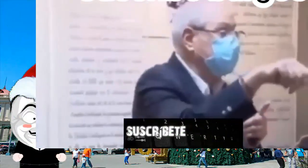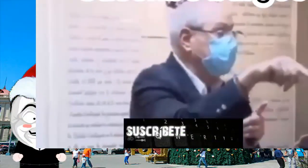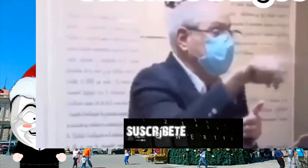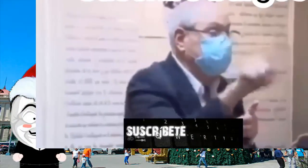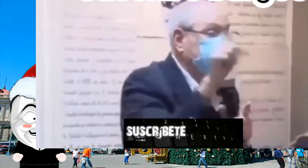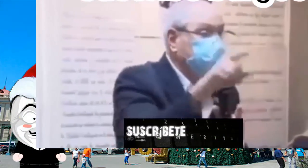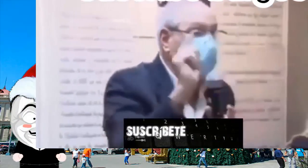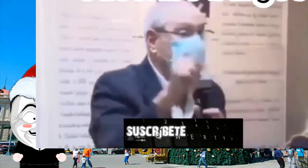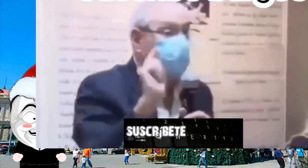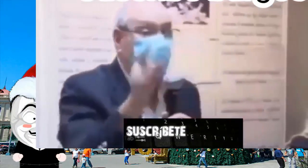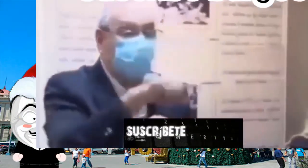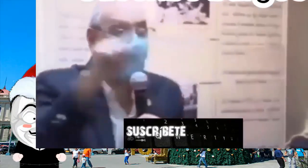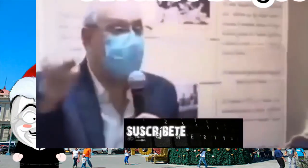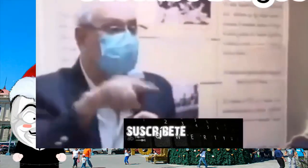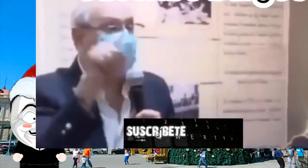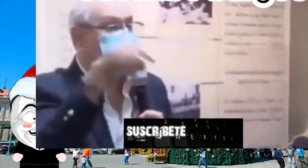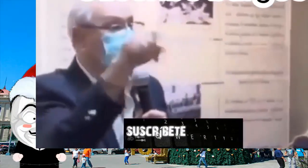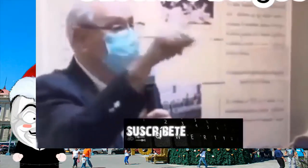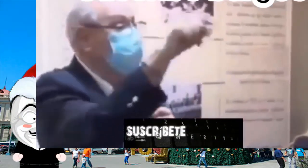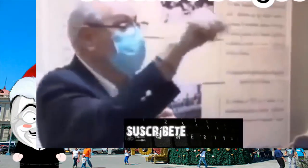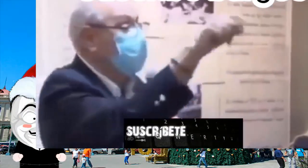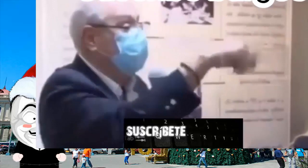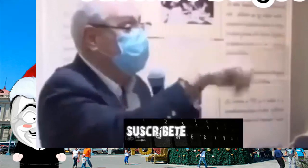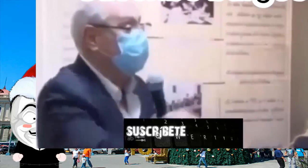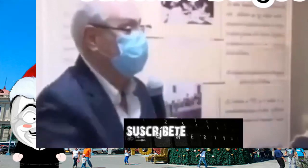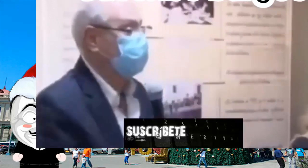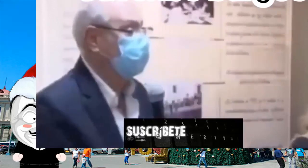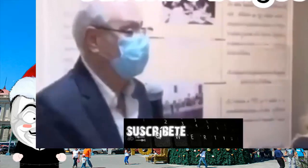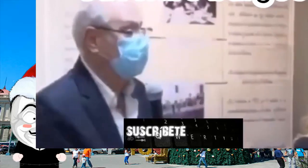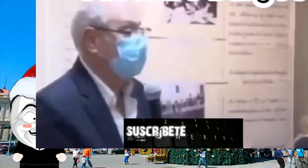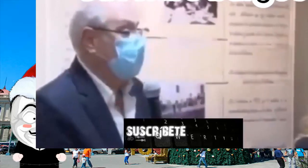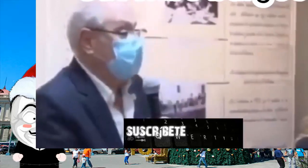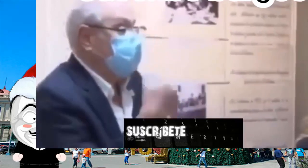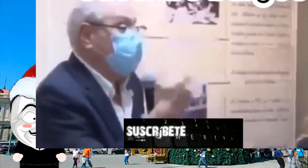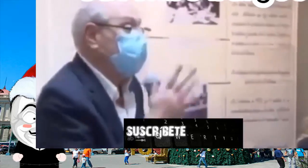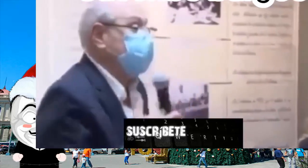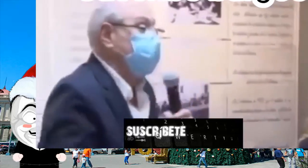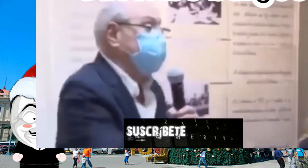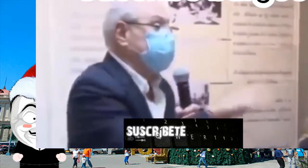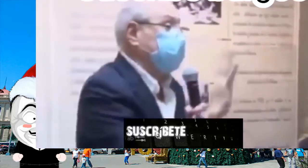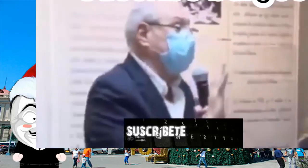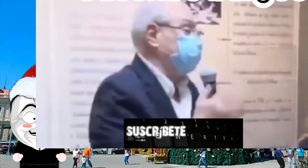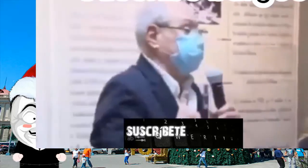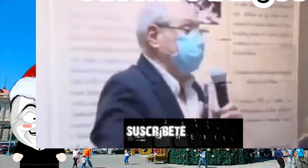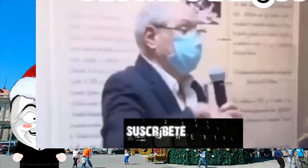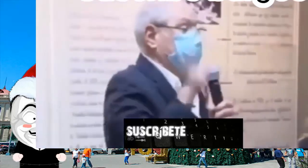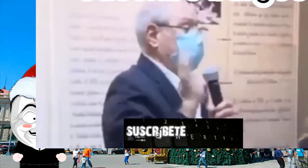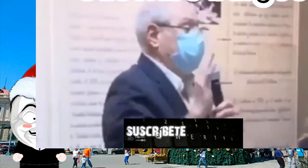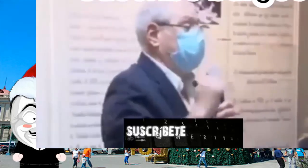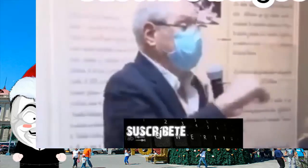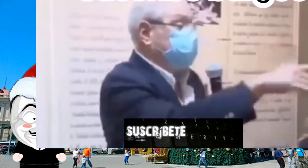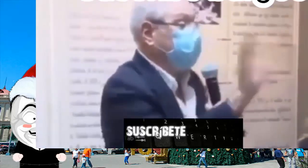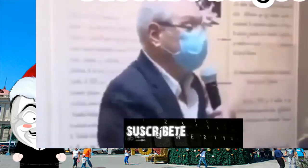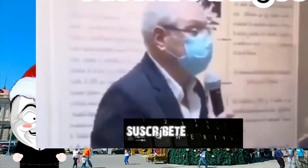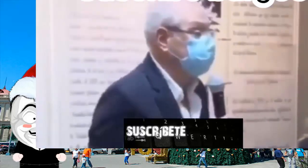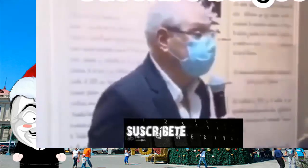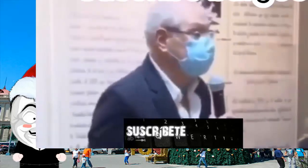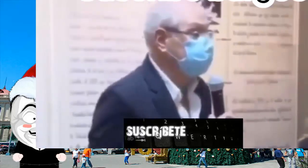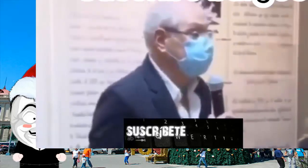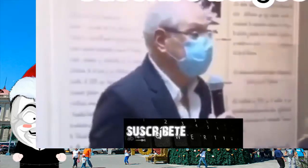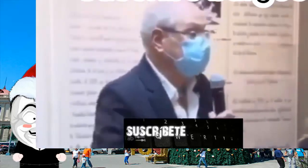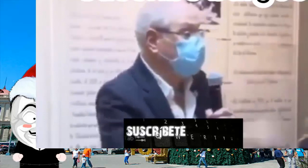test el 32 por ciento de toda la gente que se subió en el metro y algunos ya les pasó la gripe